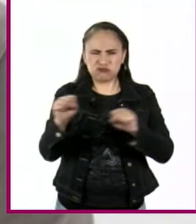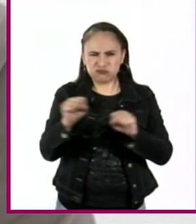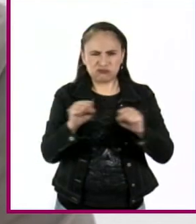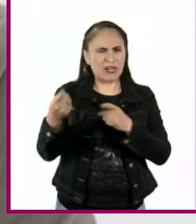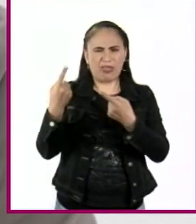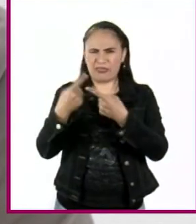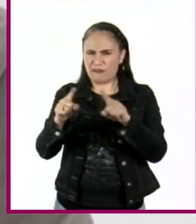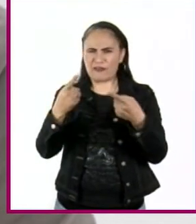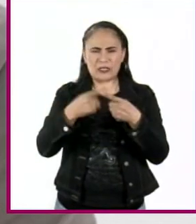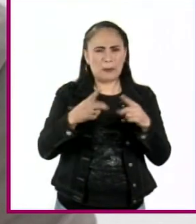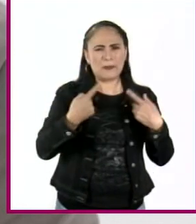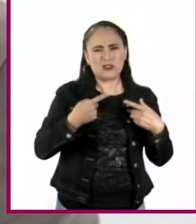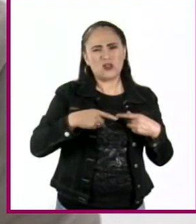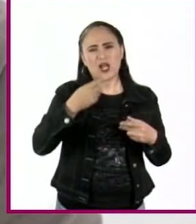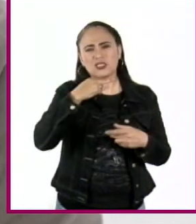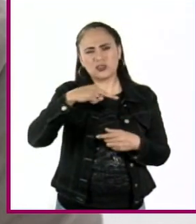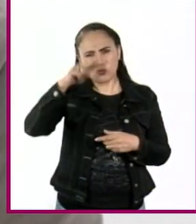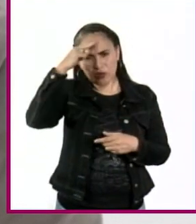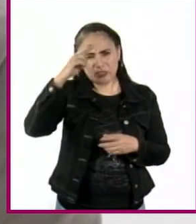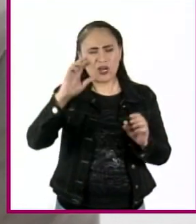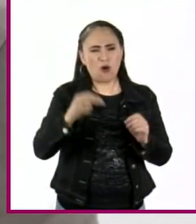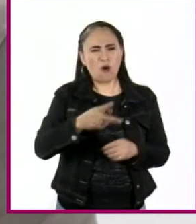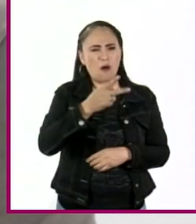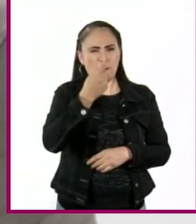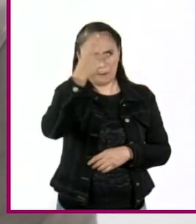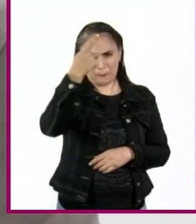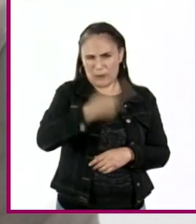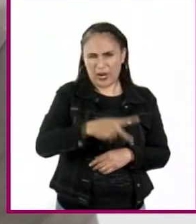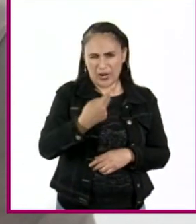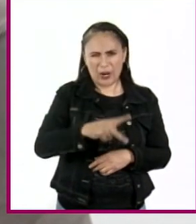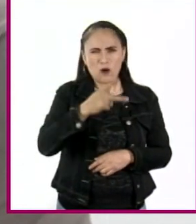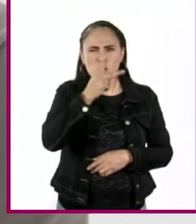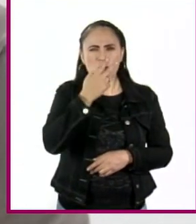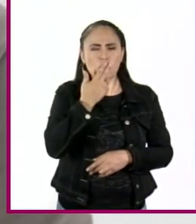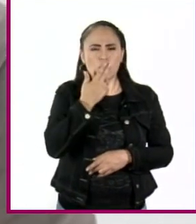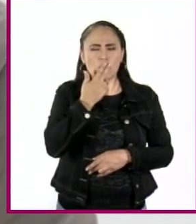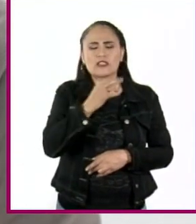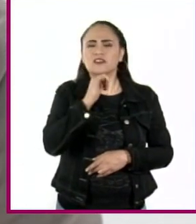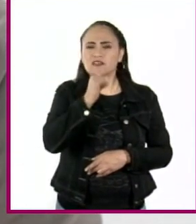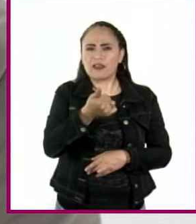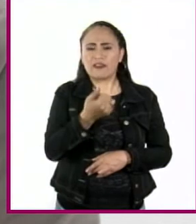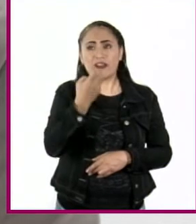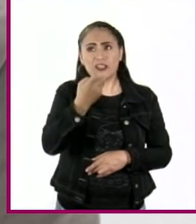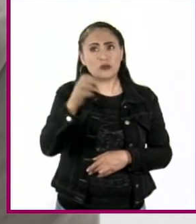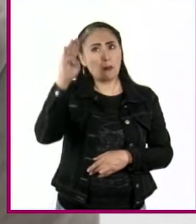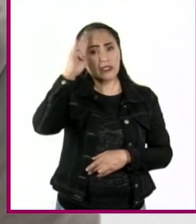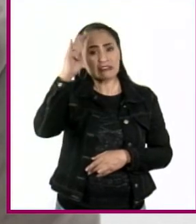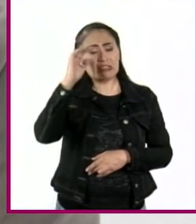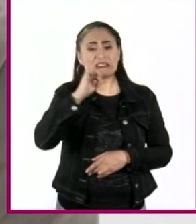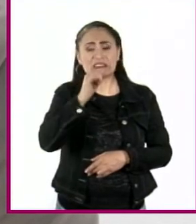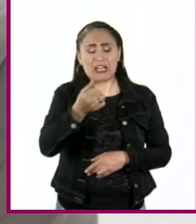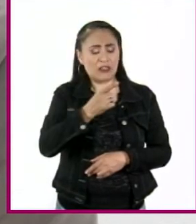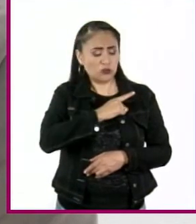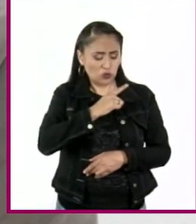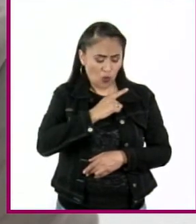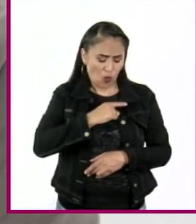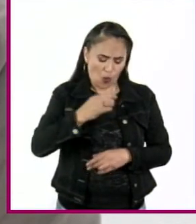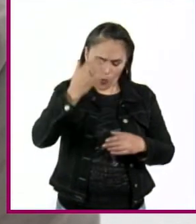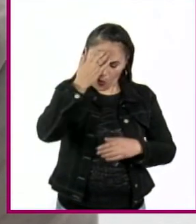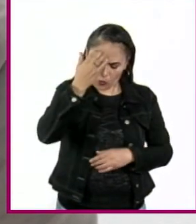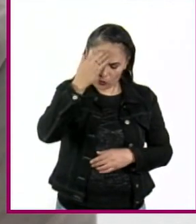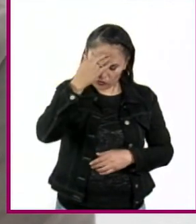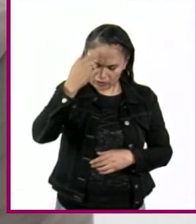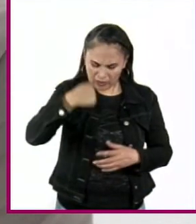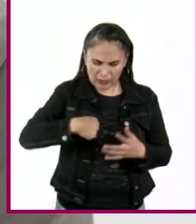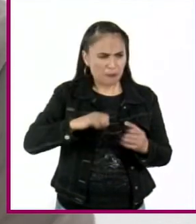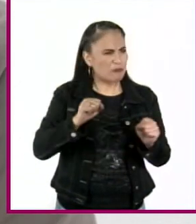ignorancia, por falta de arraigo con ese patrimonio que nos permite pensar y reflexionar, aprender juntos, autoconocernos y autoexplorarnos para